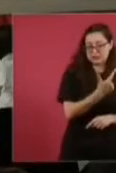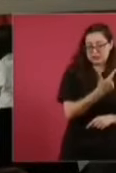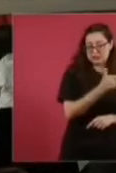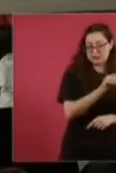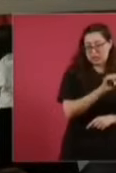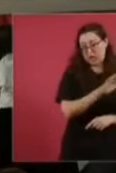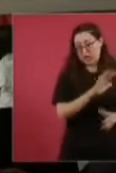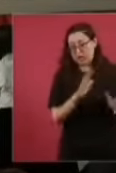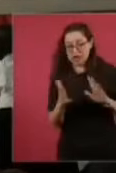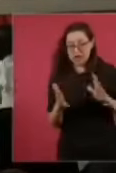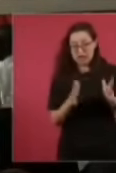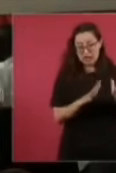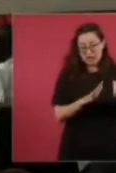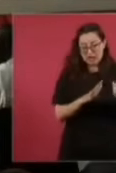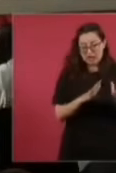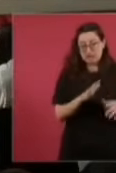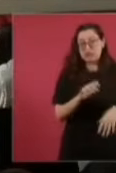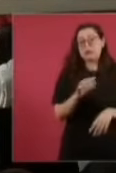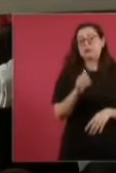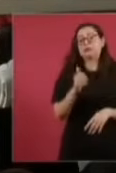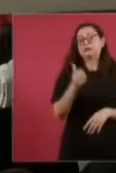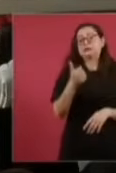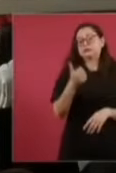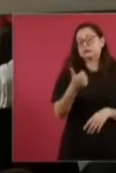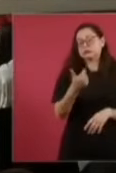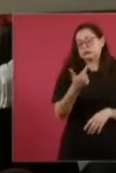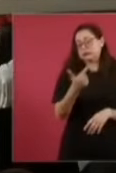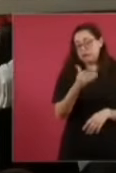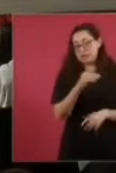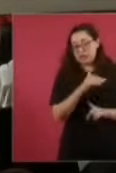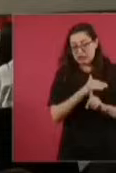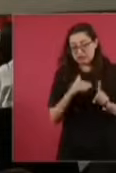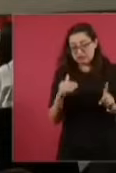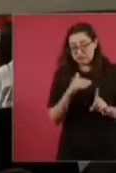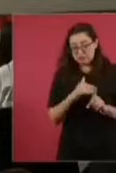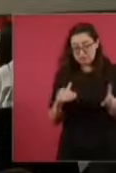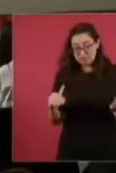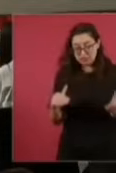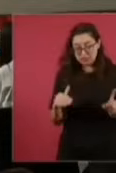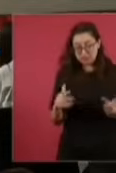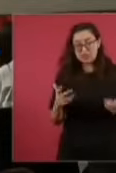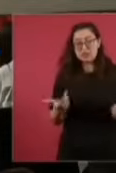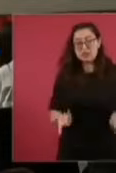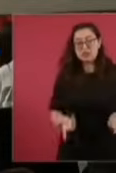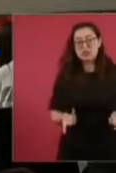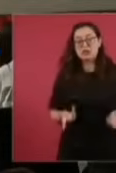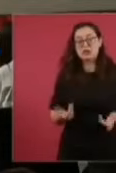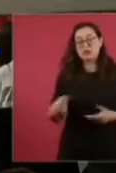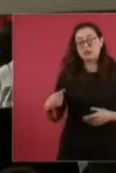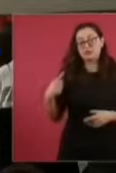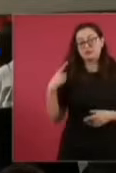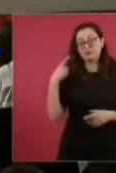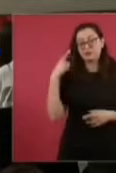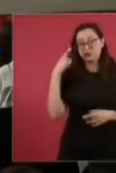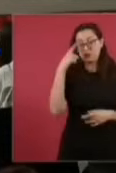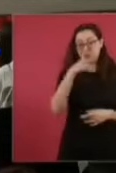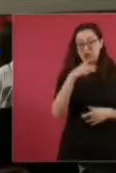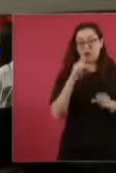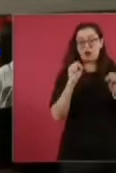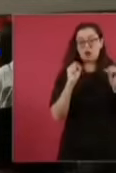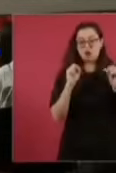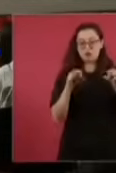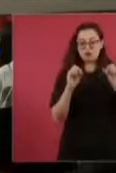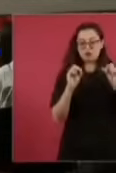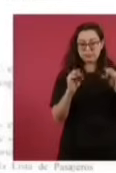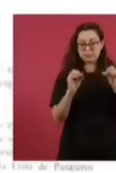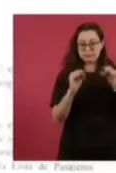7:31, se presentaron ante el agente federal de migración en la oficina de migración, en